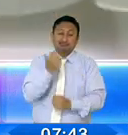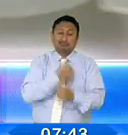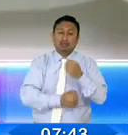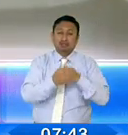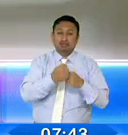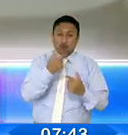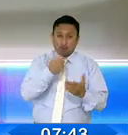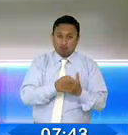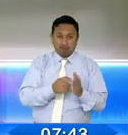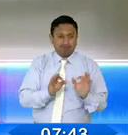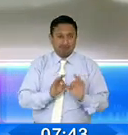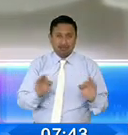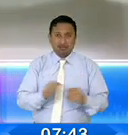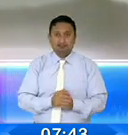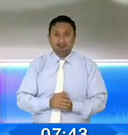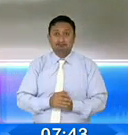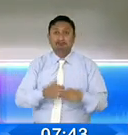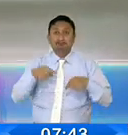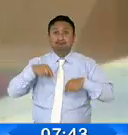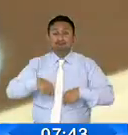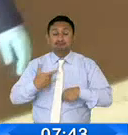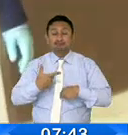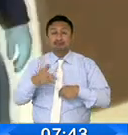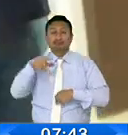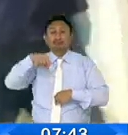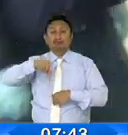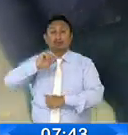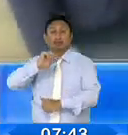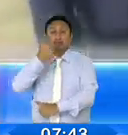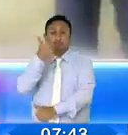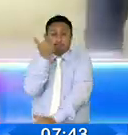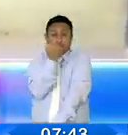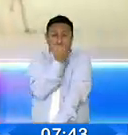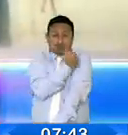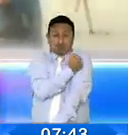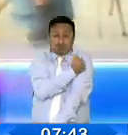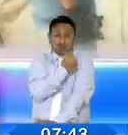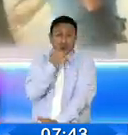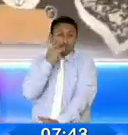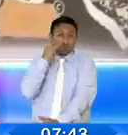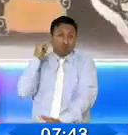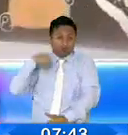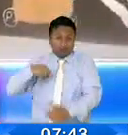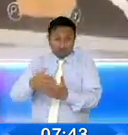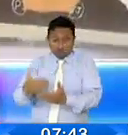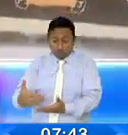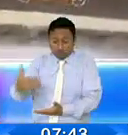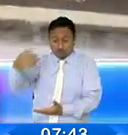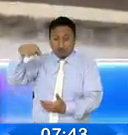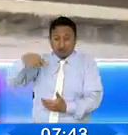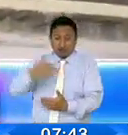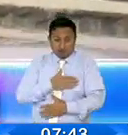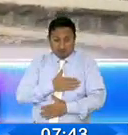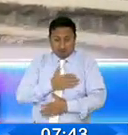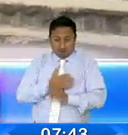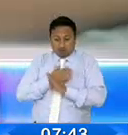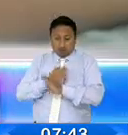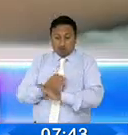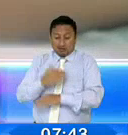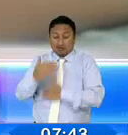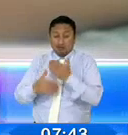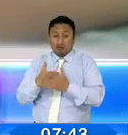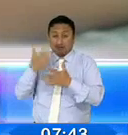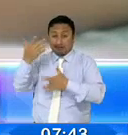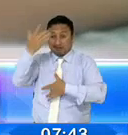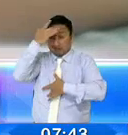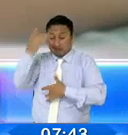la aplicación del esquema de vacunas en las primeras edades ayuda para que los niños y niñas generen inmunidad y no puedan ser afectados gravemente